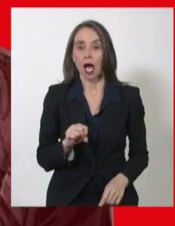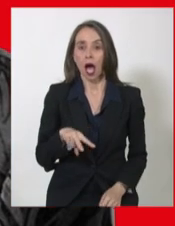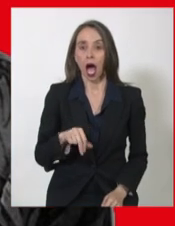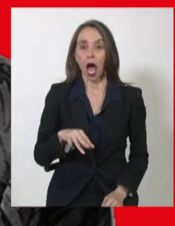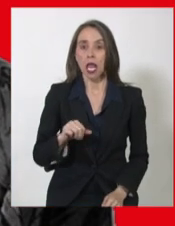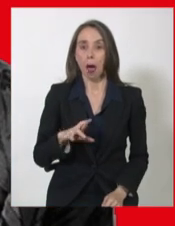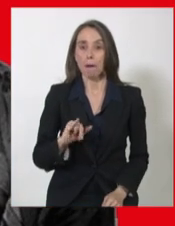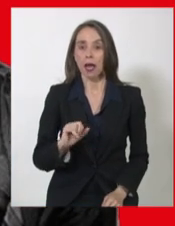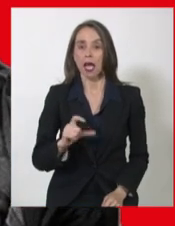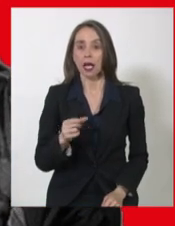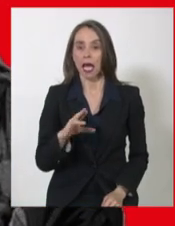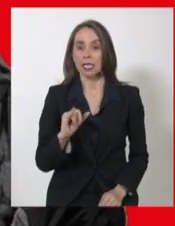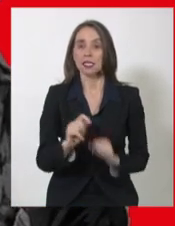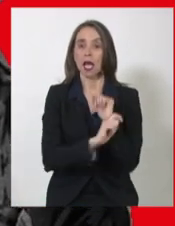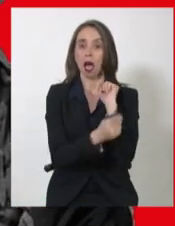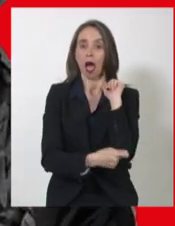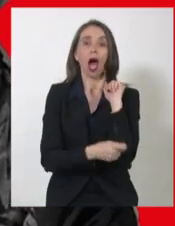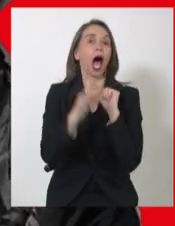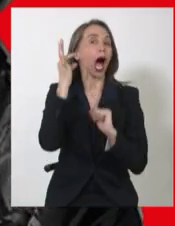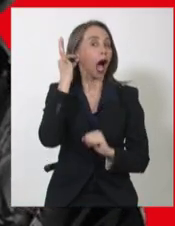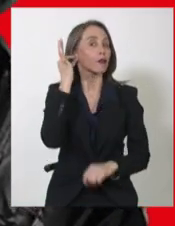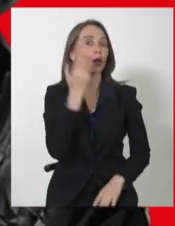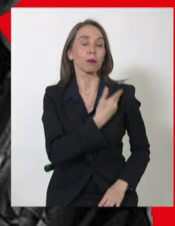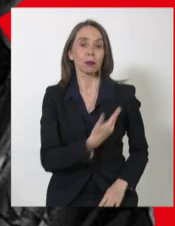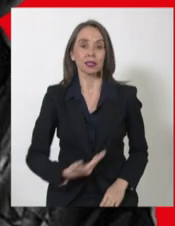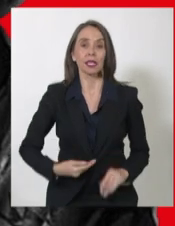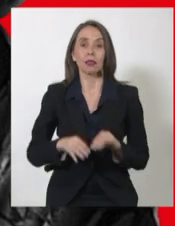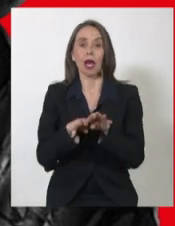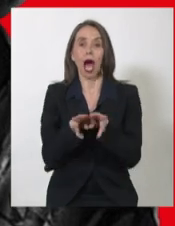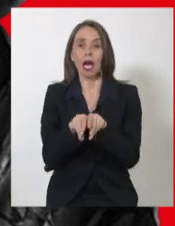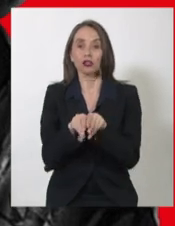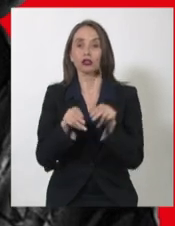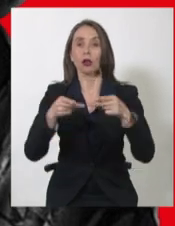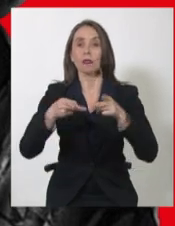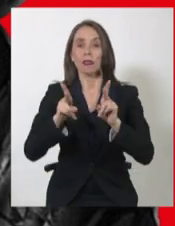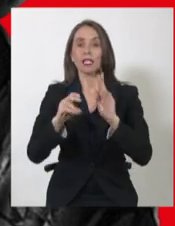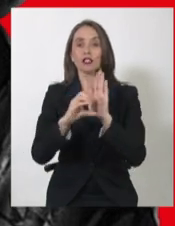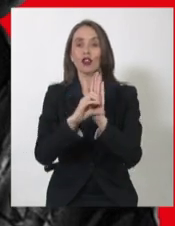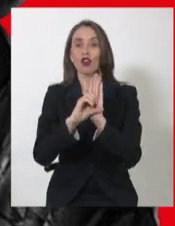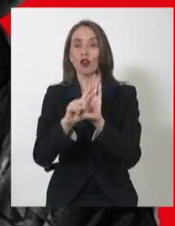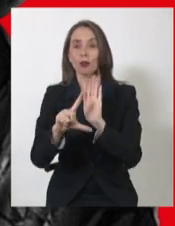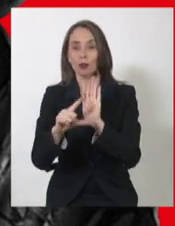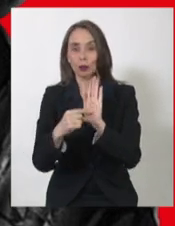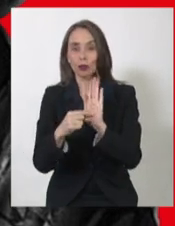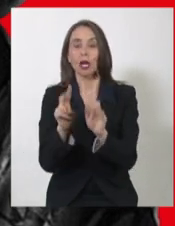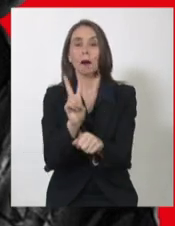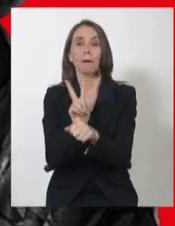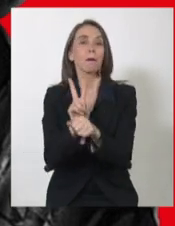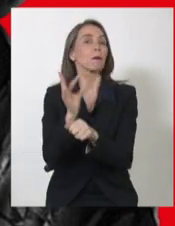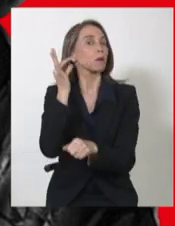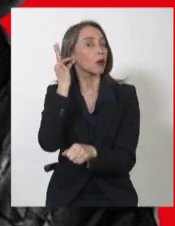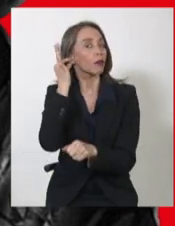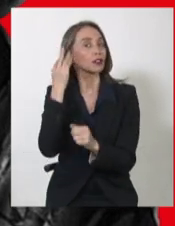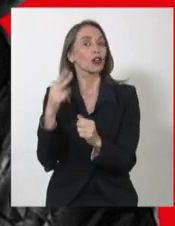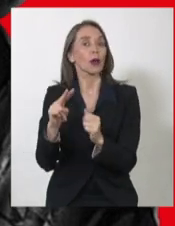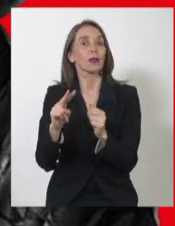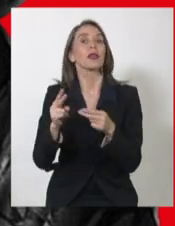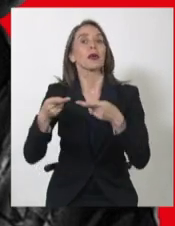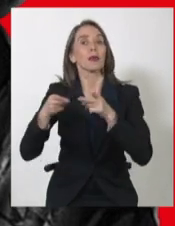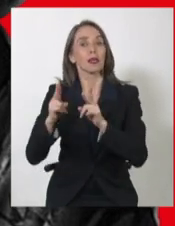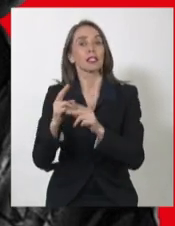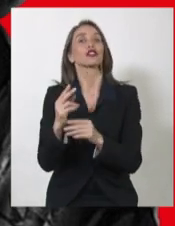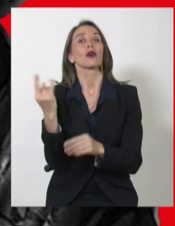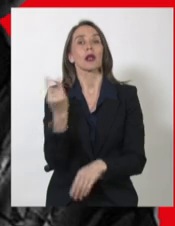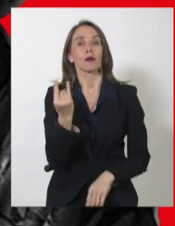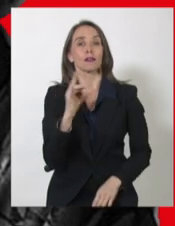María García, abogada, presidenta de la Asociación de Derecho Constitucional, profesora de la Escuela de Derecho de la